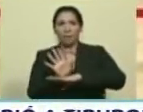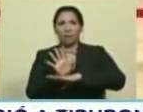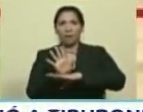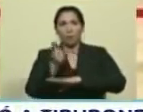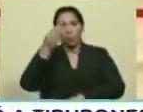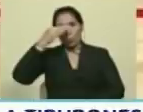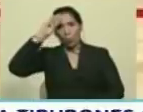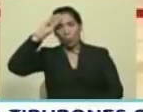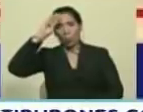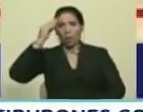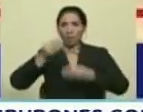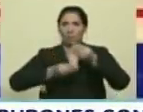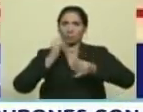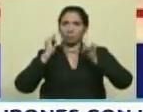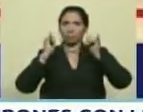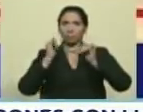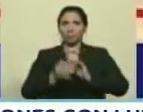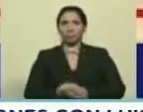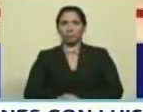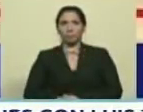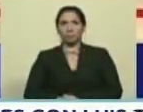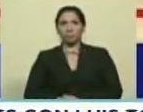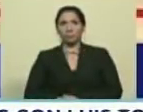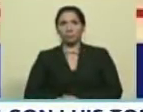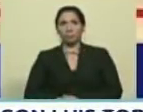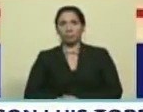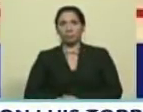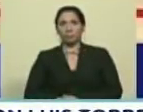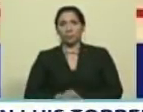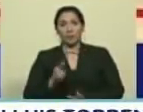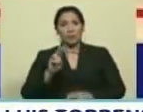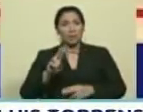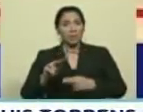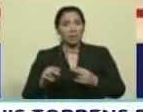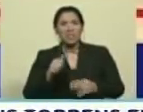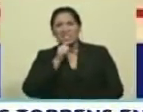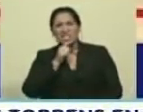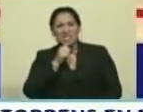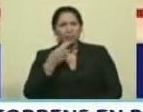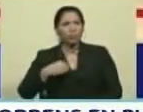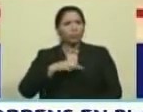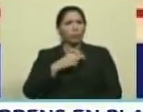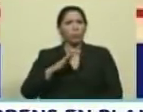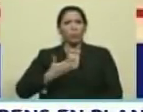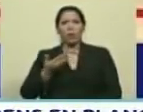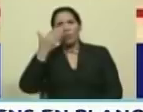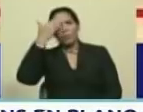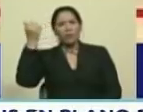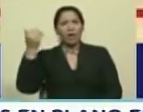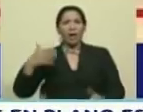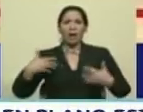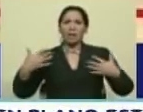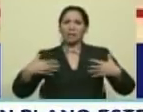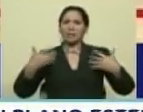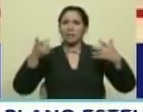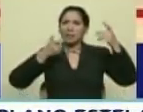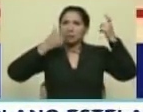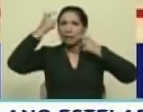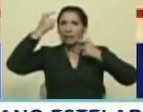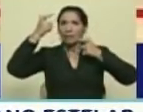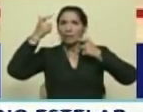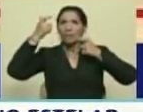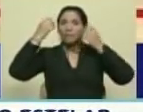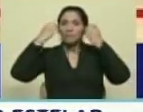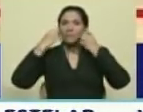fue una fiesta. ¿Quién de nosotros puede olvidar las alegrías de aquella jornada en que Chávez y Fidel firmaron el acta